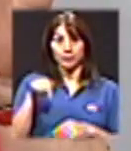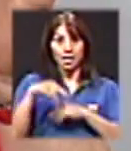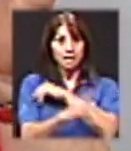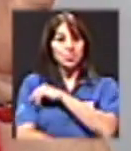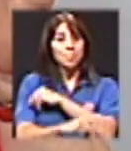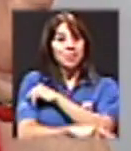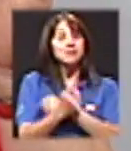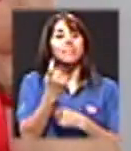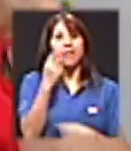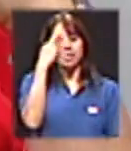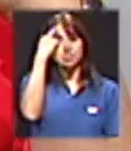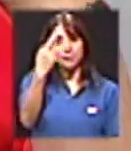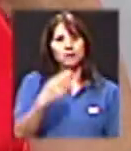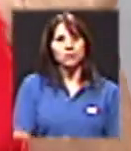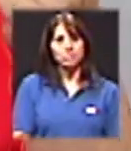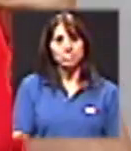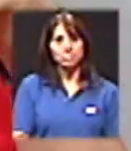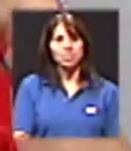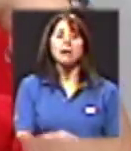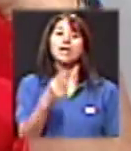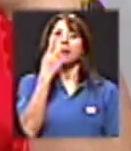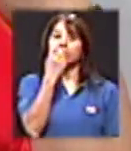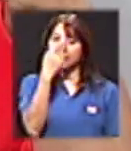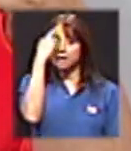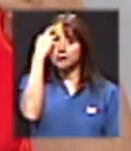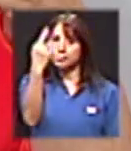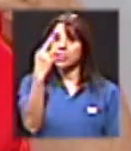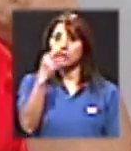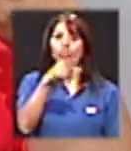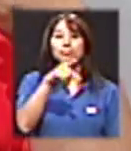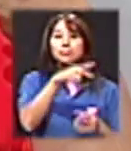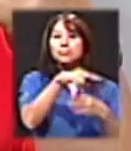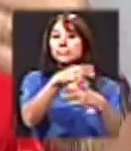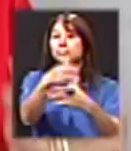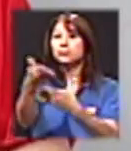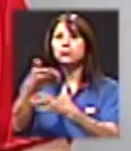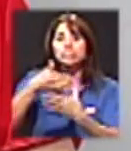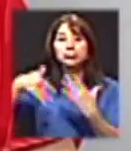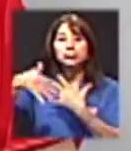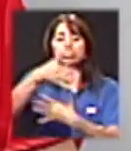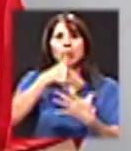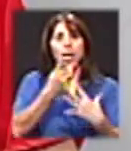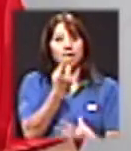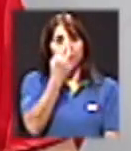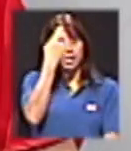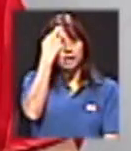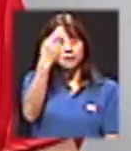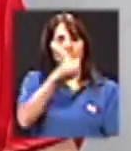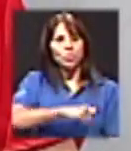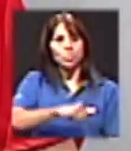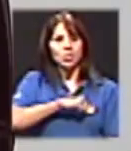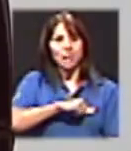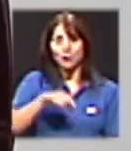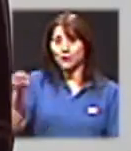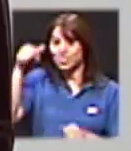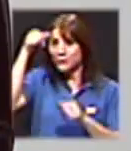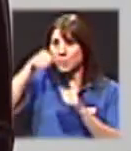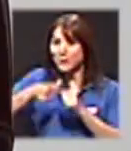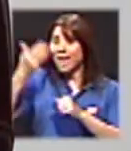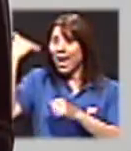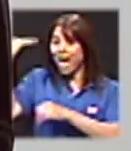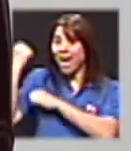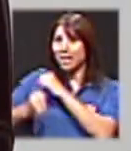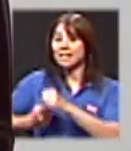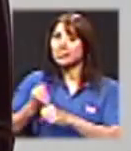respeto. Nos falta respeto como compatriotas, nos falta respeto a la autoridad. Usted tiene que recordarse que antes éramos diferentes, o